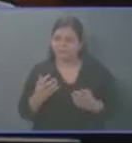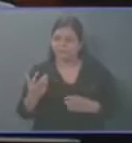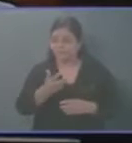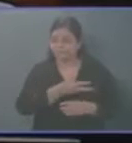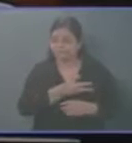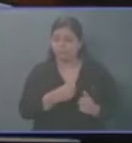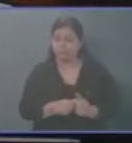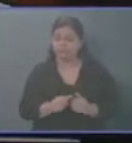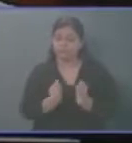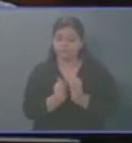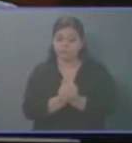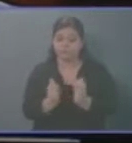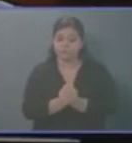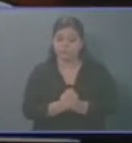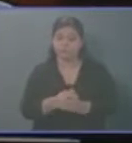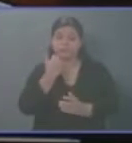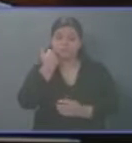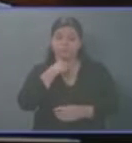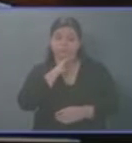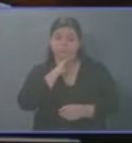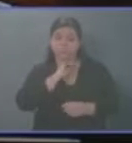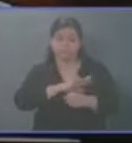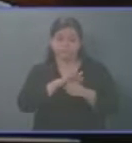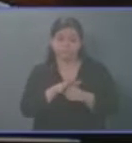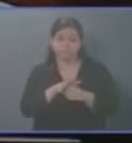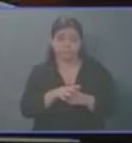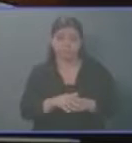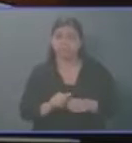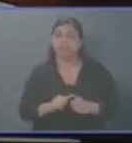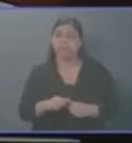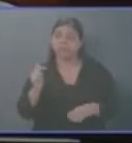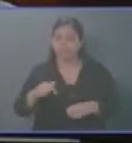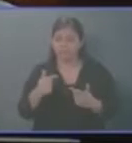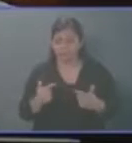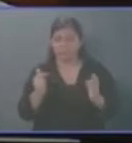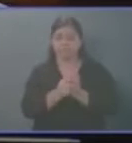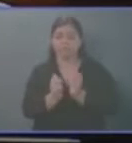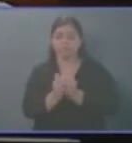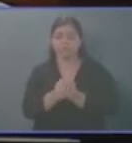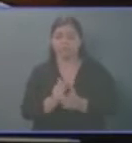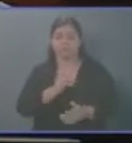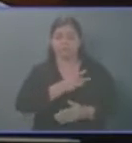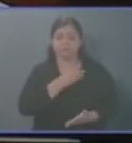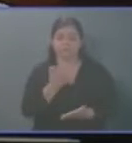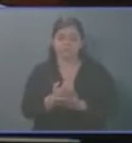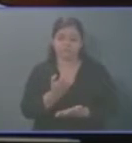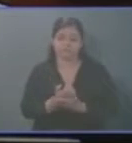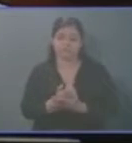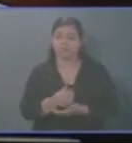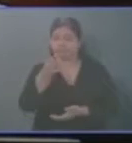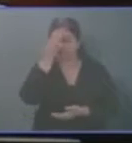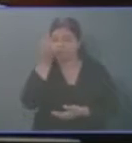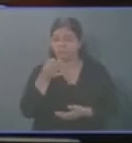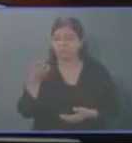pues del problema del virus que está ocasionando graves estragos en la economía. Y eso pues yo creo que